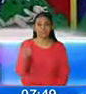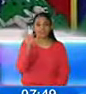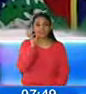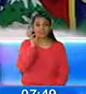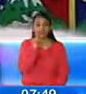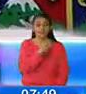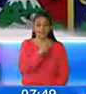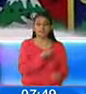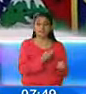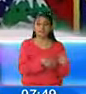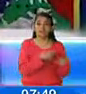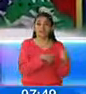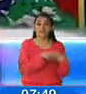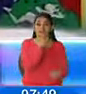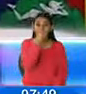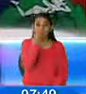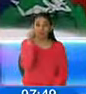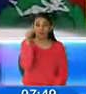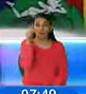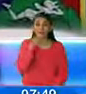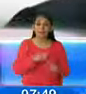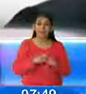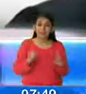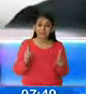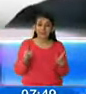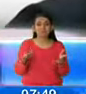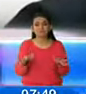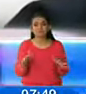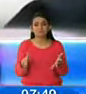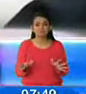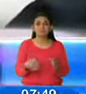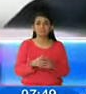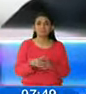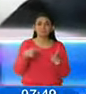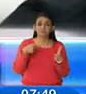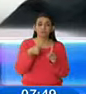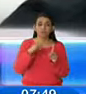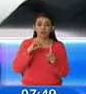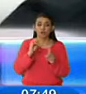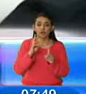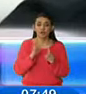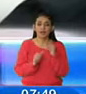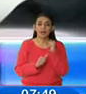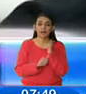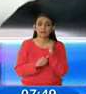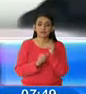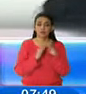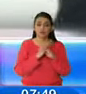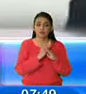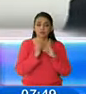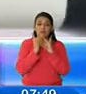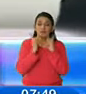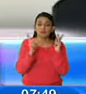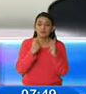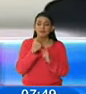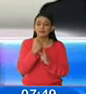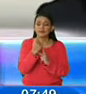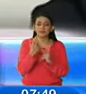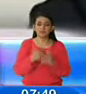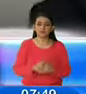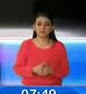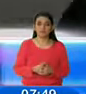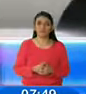de los microtraficantes de forma parcial. Jorge Paladines, asesor de la Defensoría, advierte lo